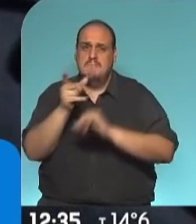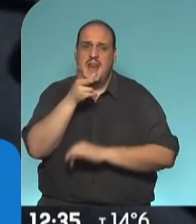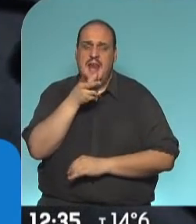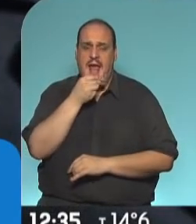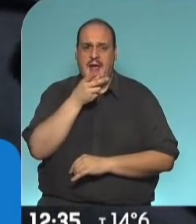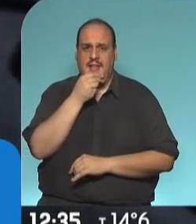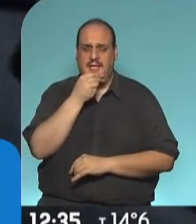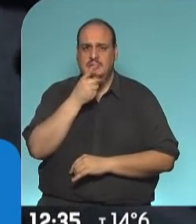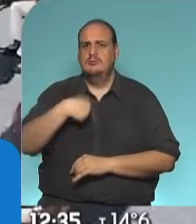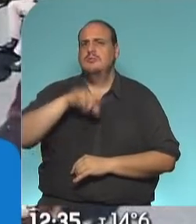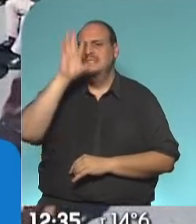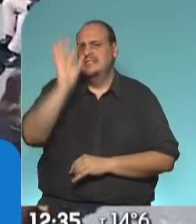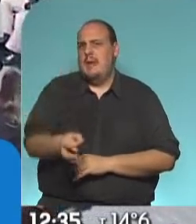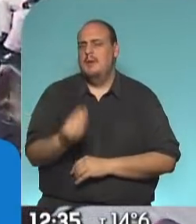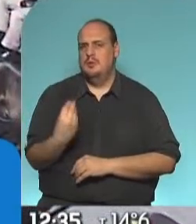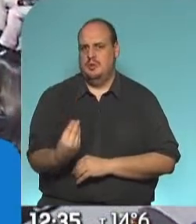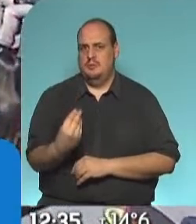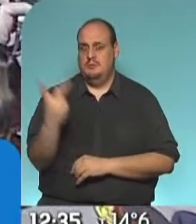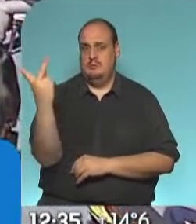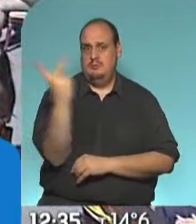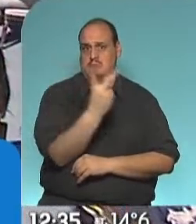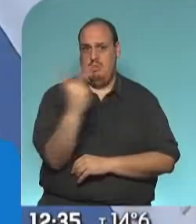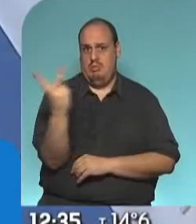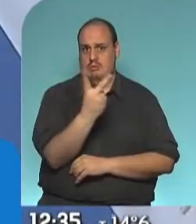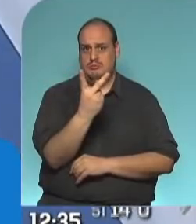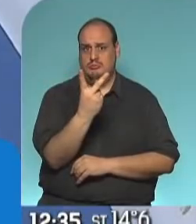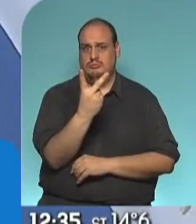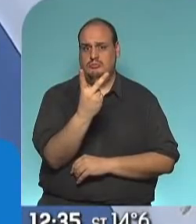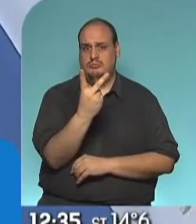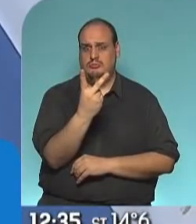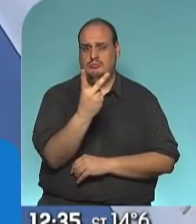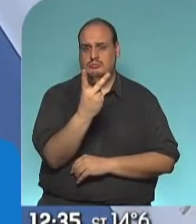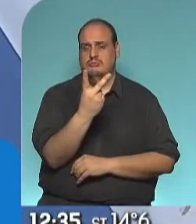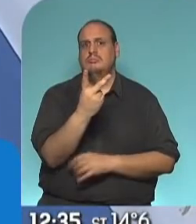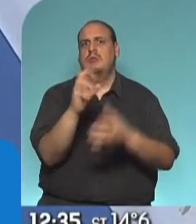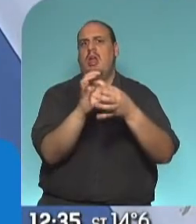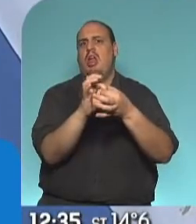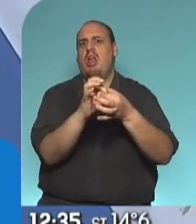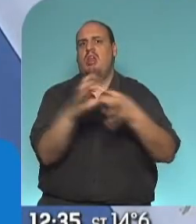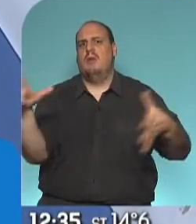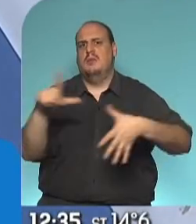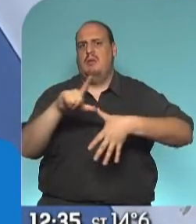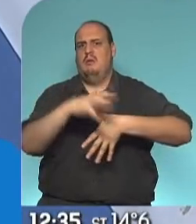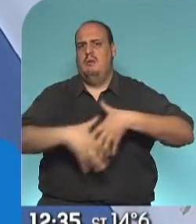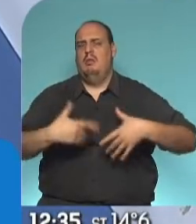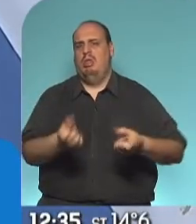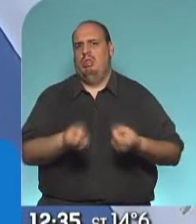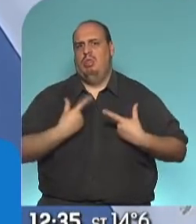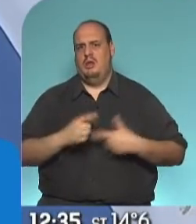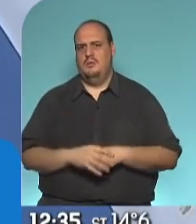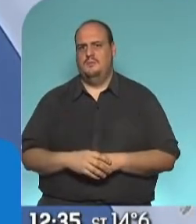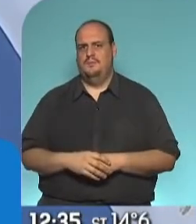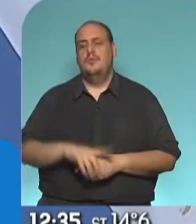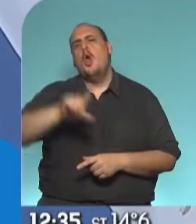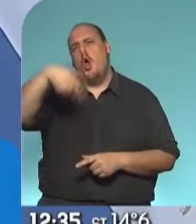Lo único que sabemos es que ellos dos nos dieron la independencia de América Latina, junto